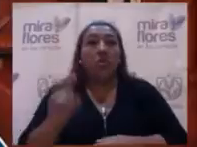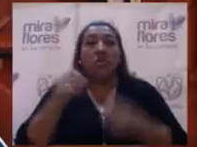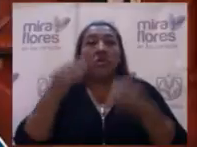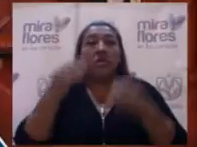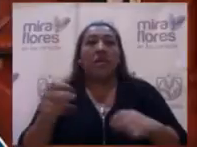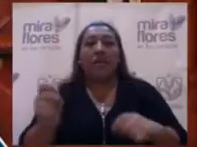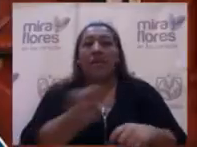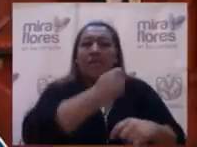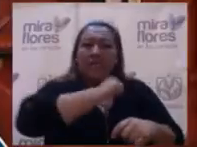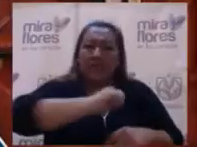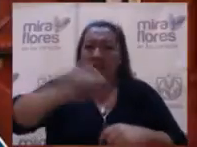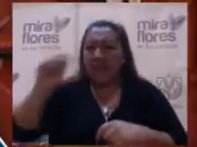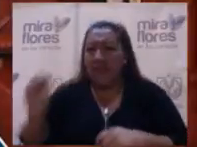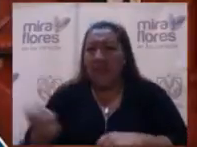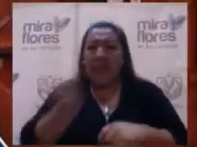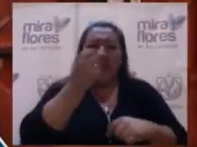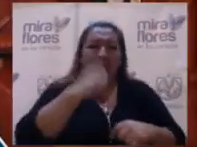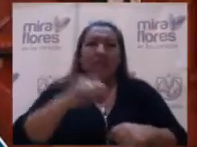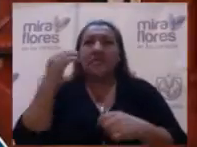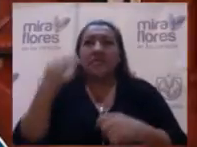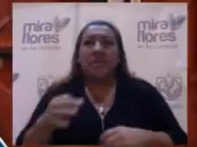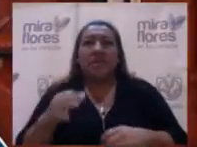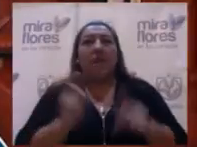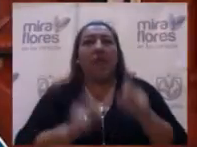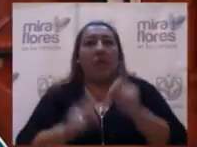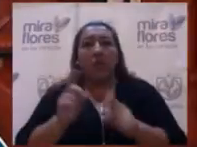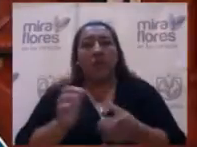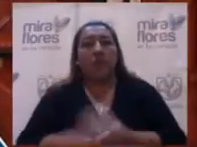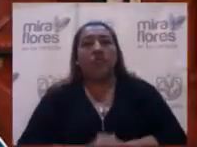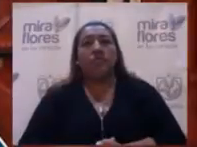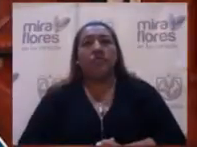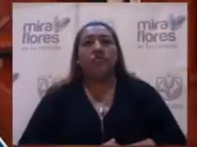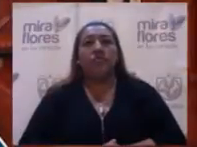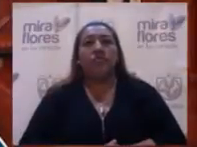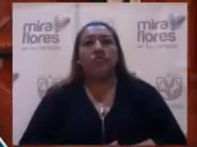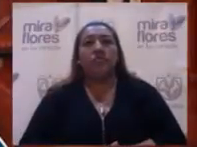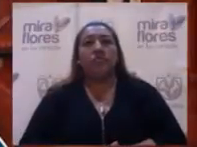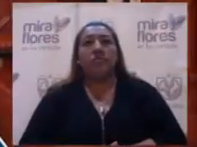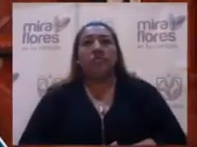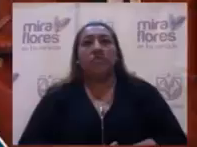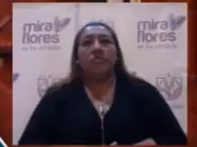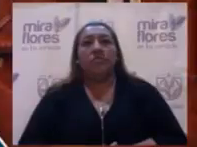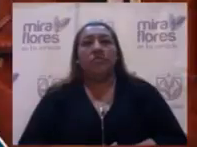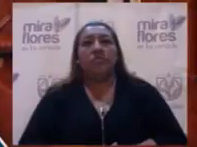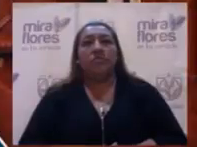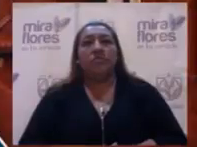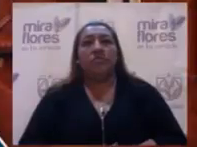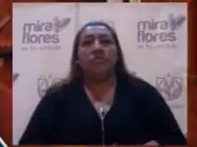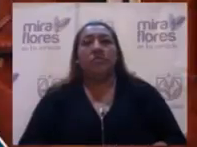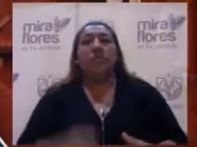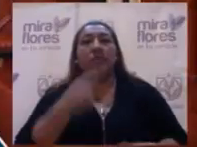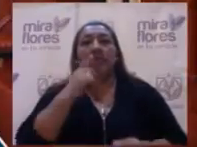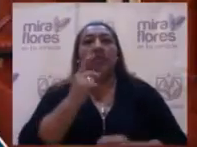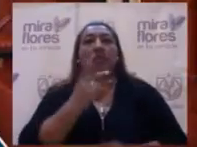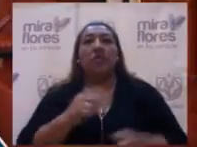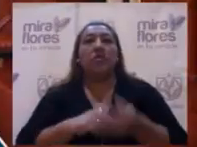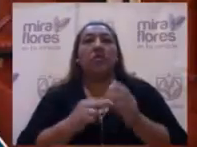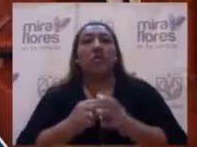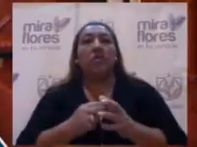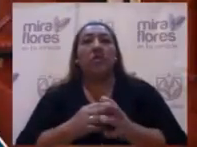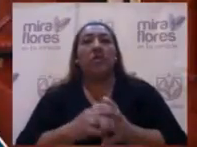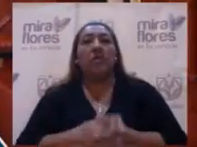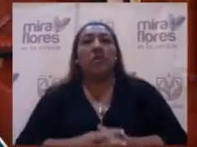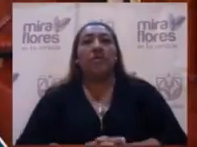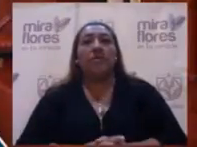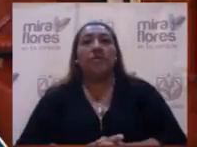de tenis. Algunos dicen campos de cemento, pero no es de cemento, sino es Leicol. El Leicol tiene una ventaja, tiene una virtud. Aquí está el